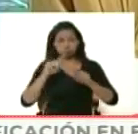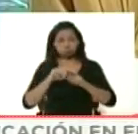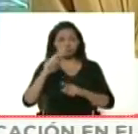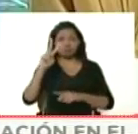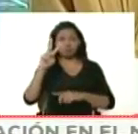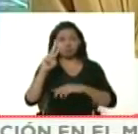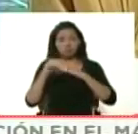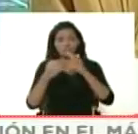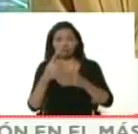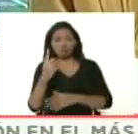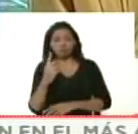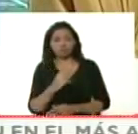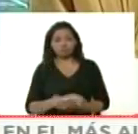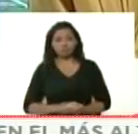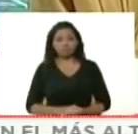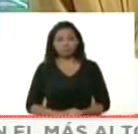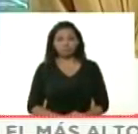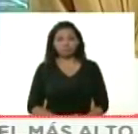2-1.